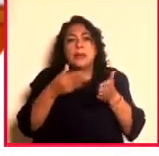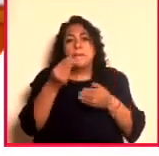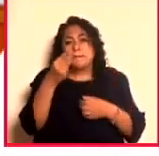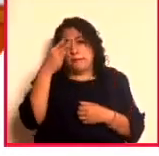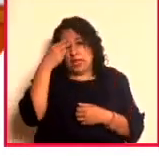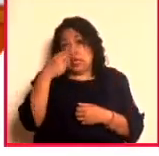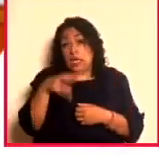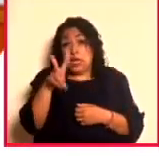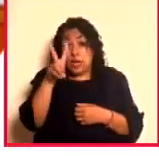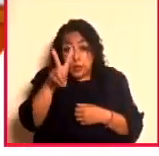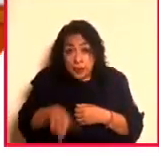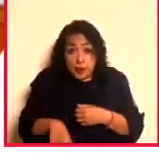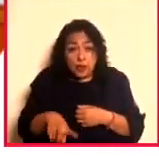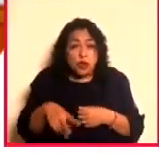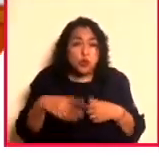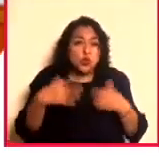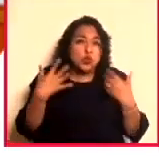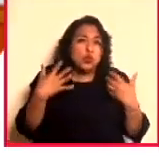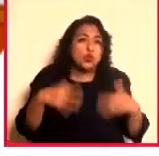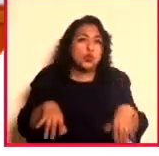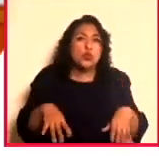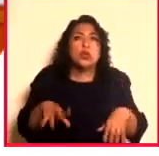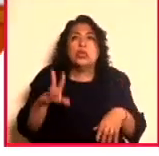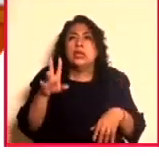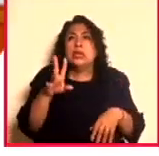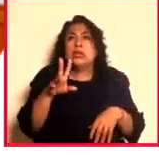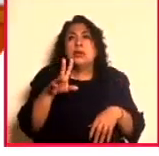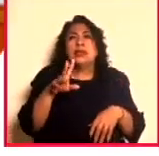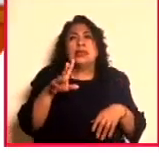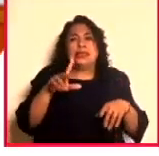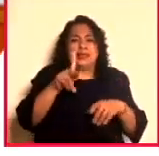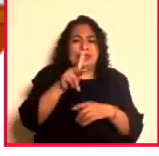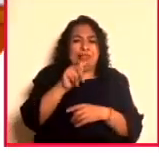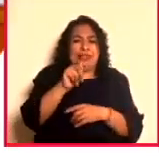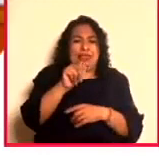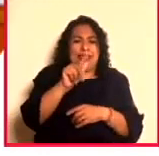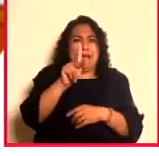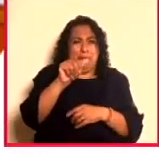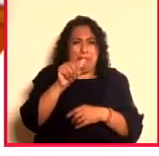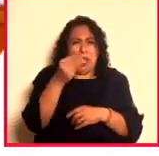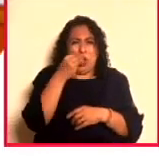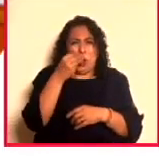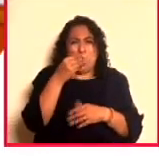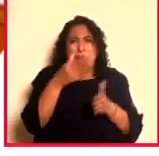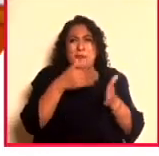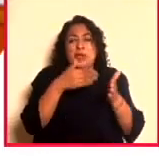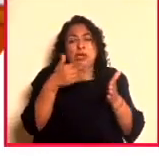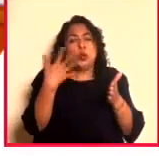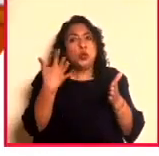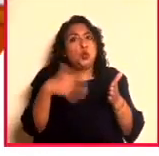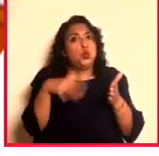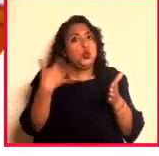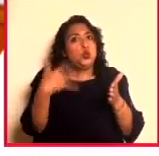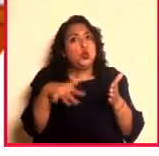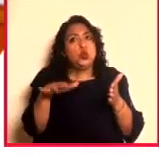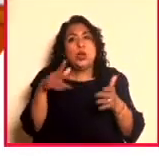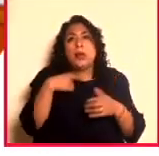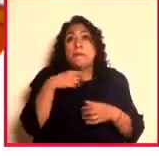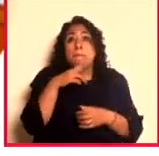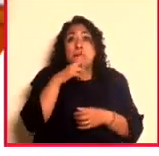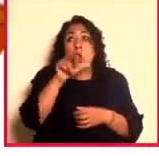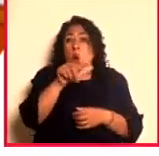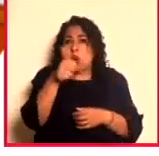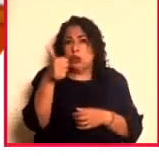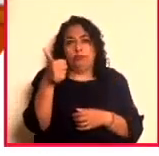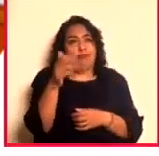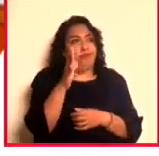me ha parecido un pincho, una tapa fuera de serie. O sea, mejor no podía